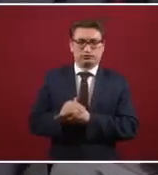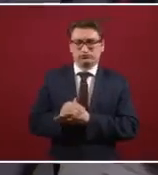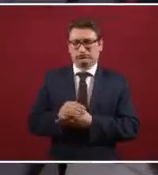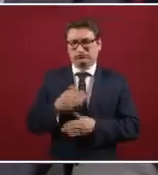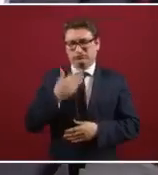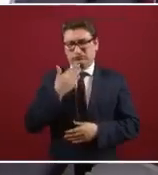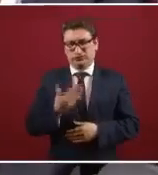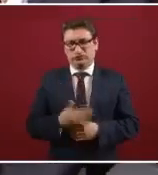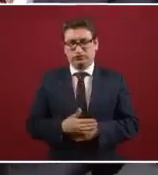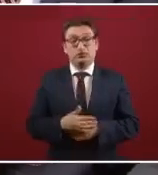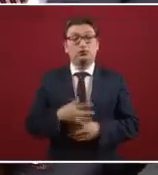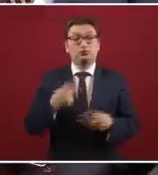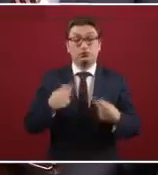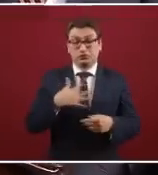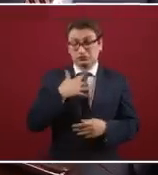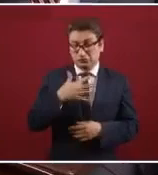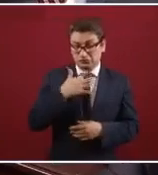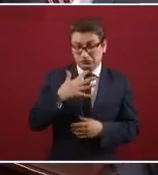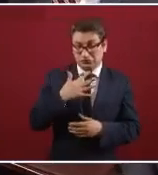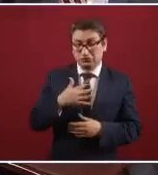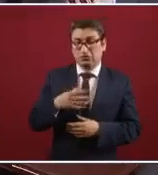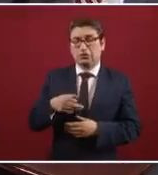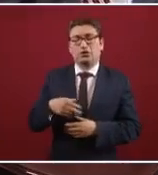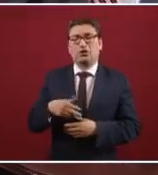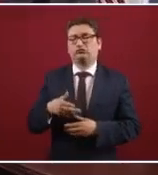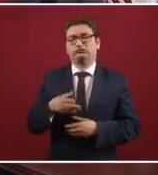el corrupto no es de izquierda